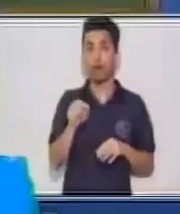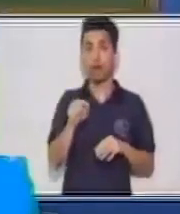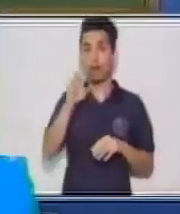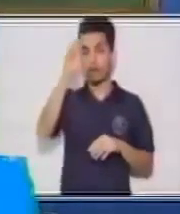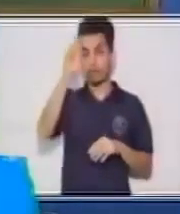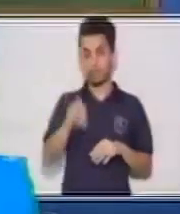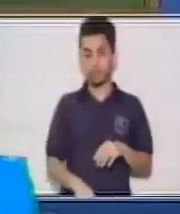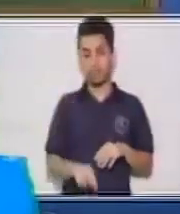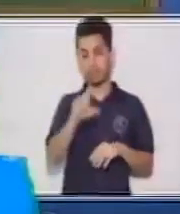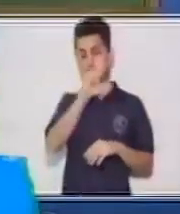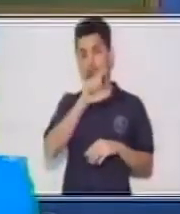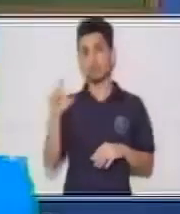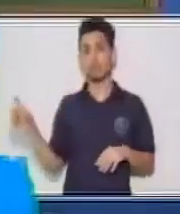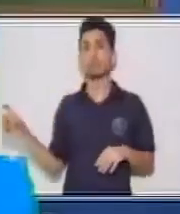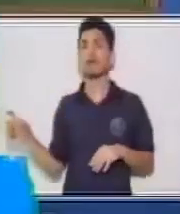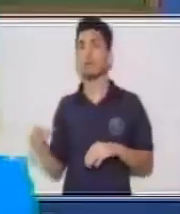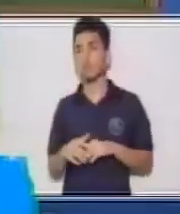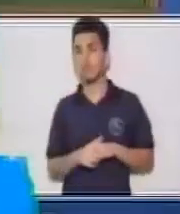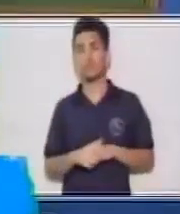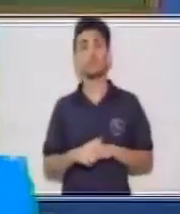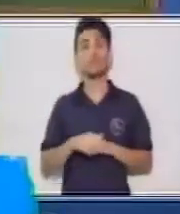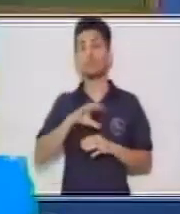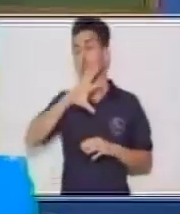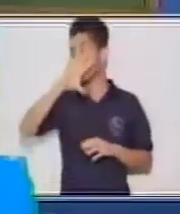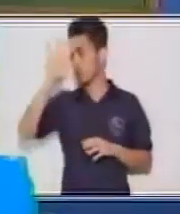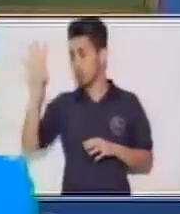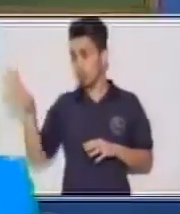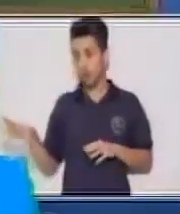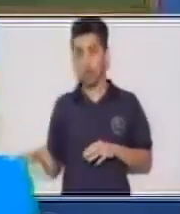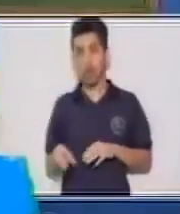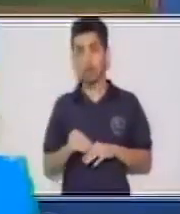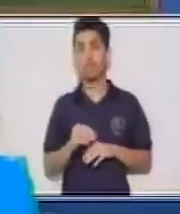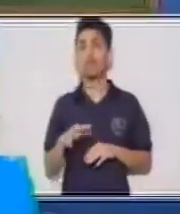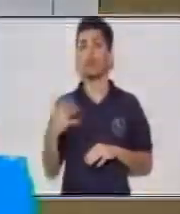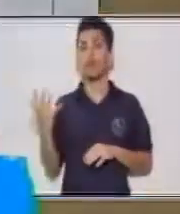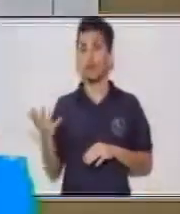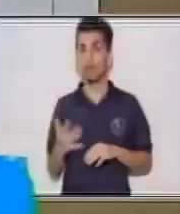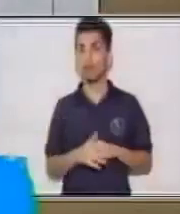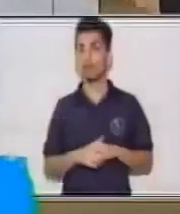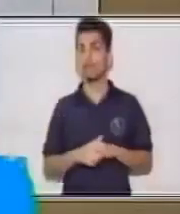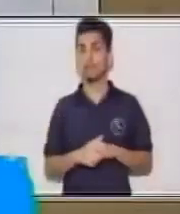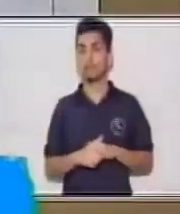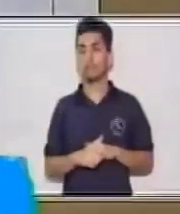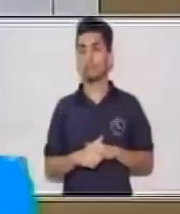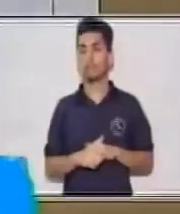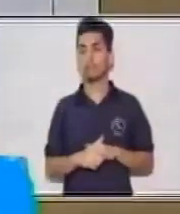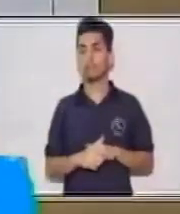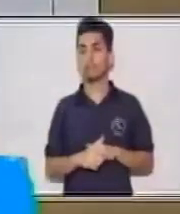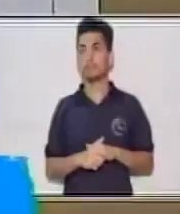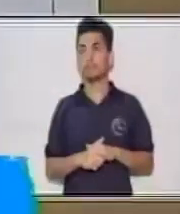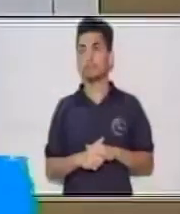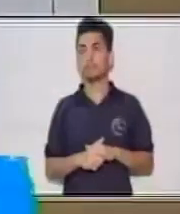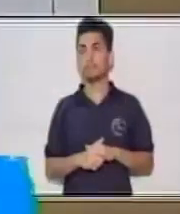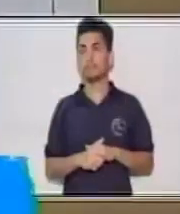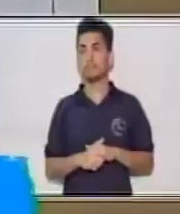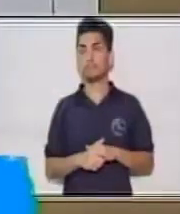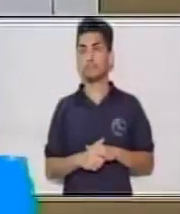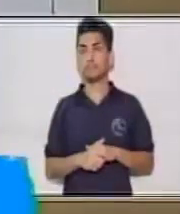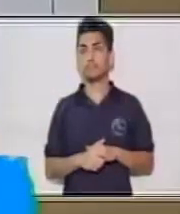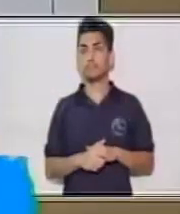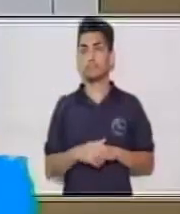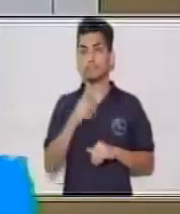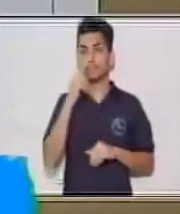plano cartesiano. O sea, dentro de todo este plano, que por supuesto aquí sigue hasta el